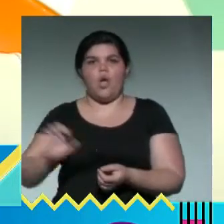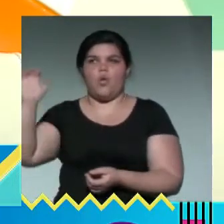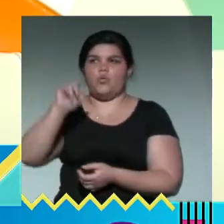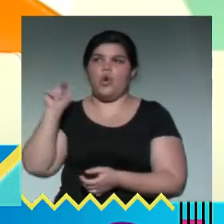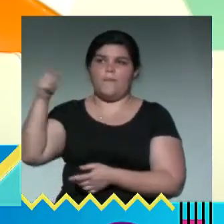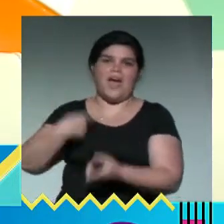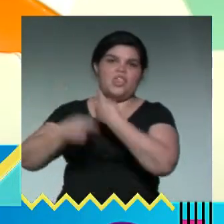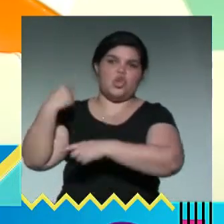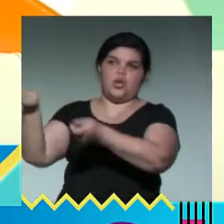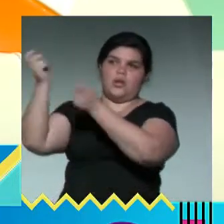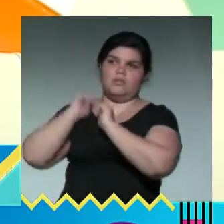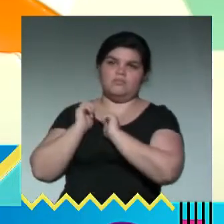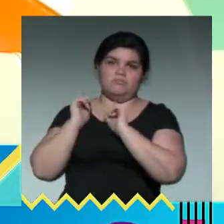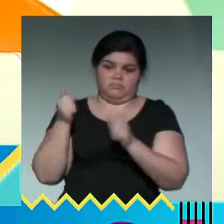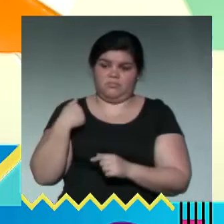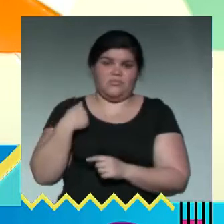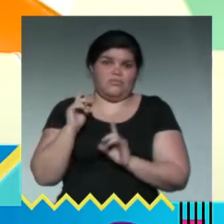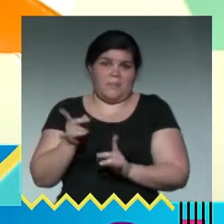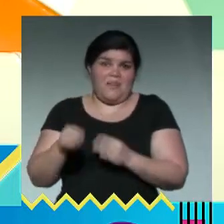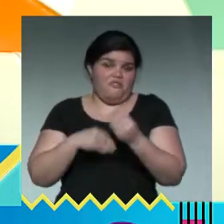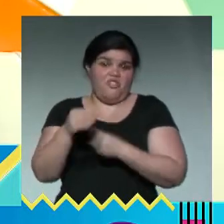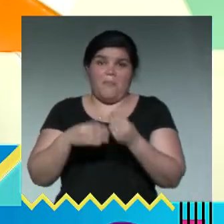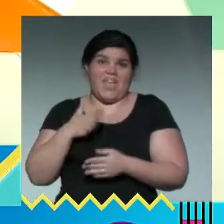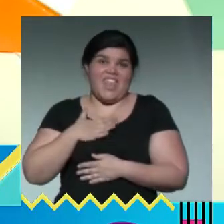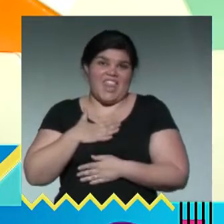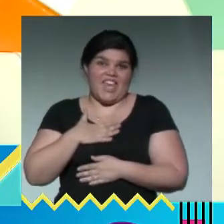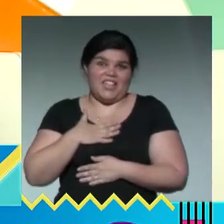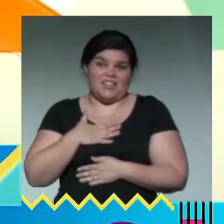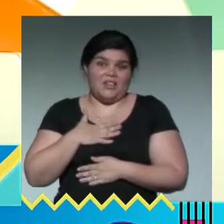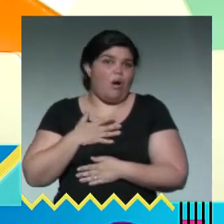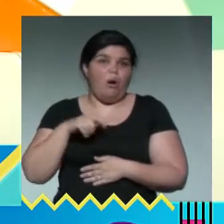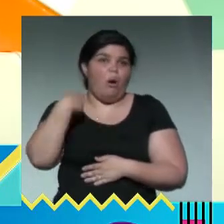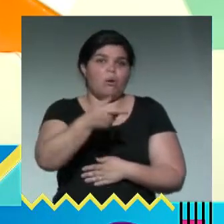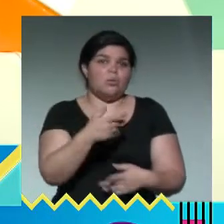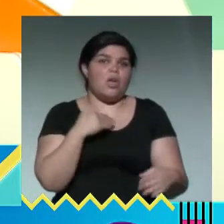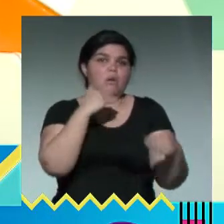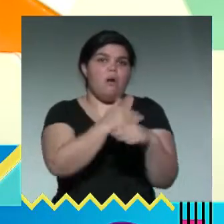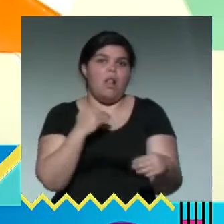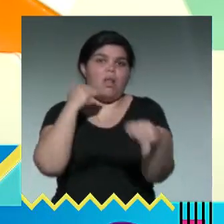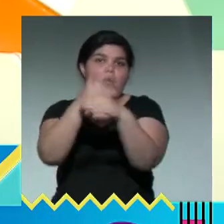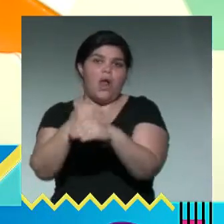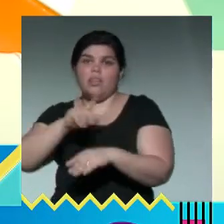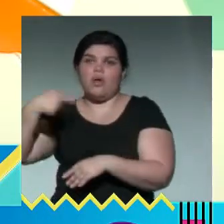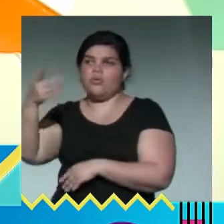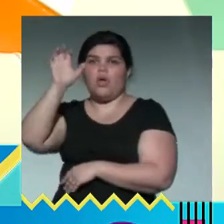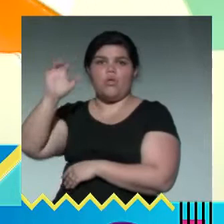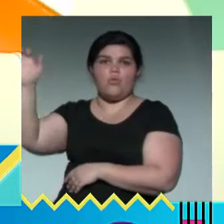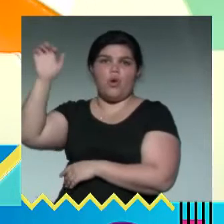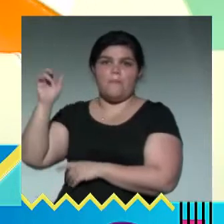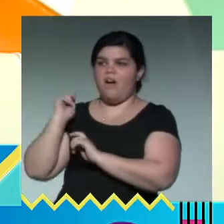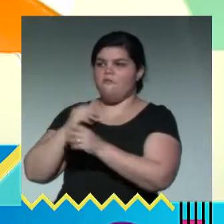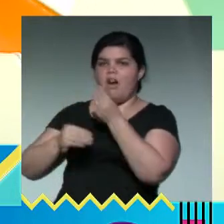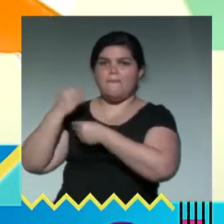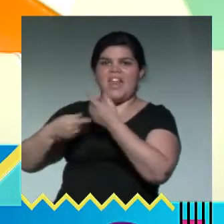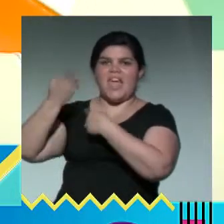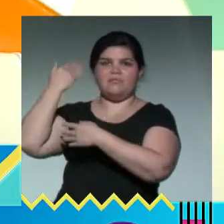contar muchas generaciones para atrás y así como me pasa a mí, le pasa a muchas otras personas. Entonces, yo creo